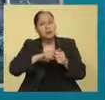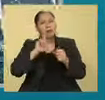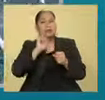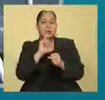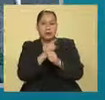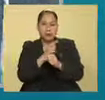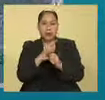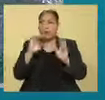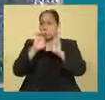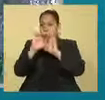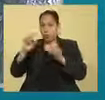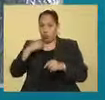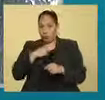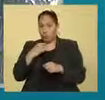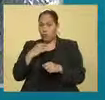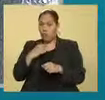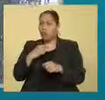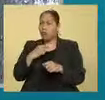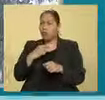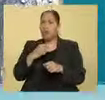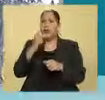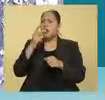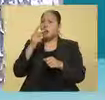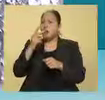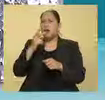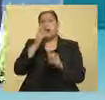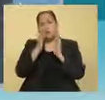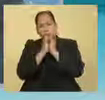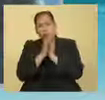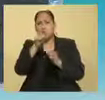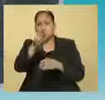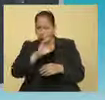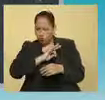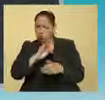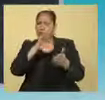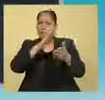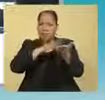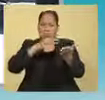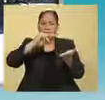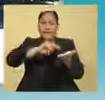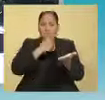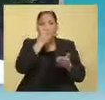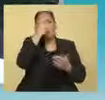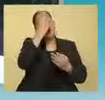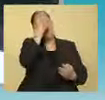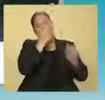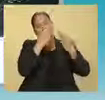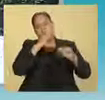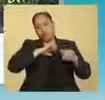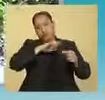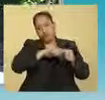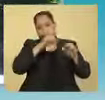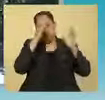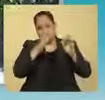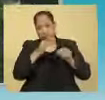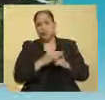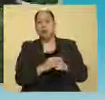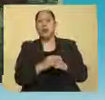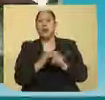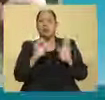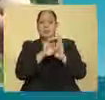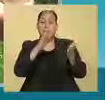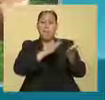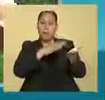mi invitación es que vale la pena firmar. Yo les diría que a mí me ha dado mucha tranquilidad tener ya firmado